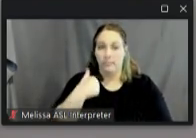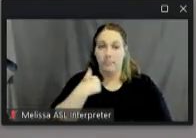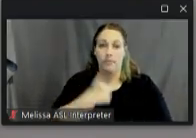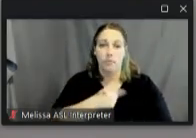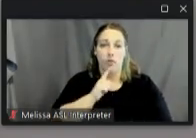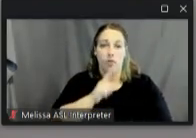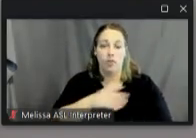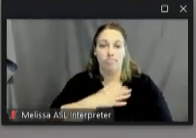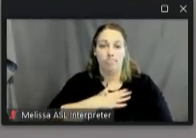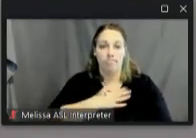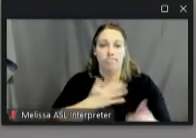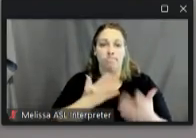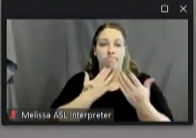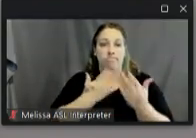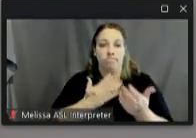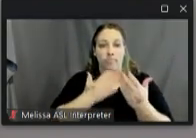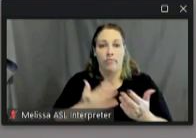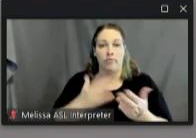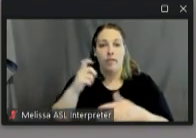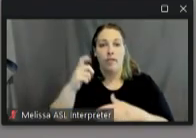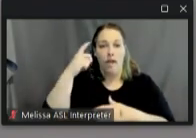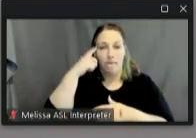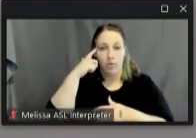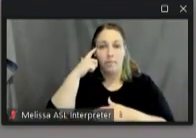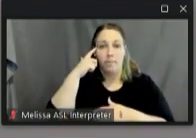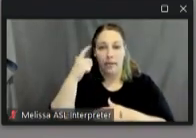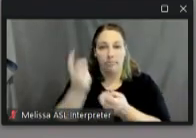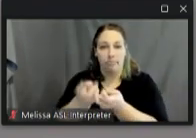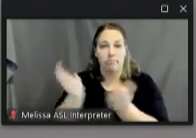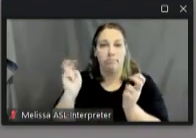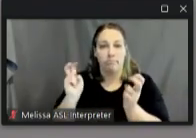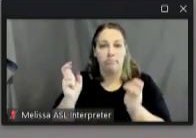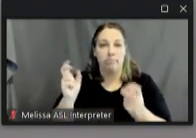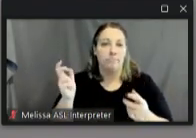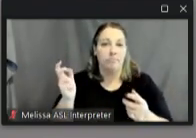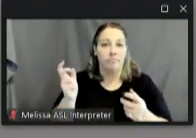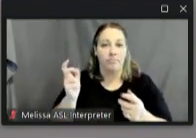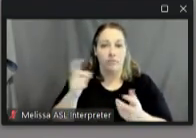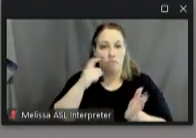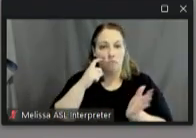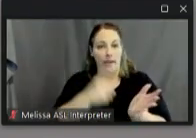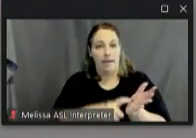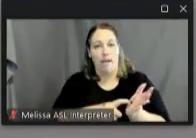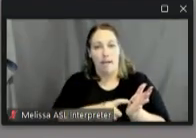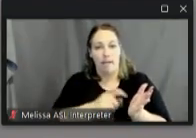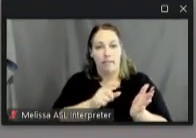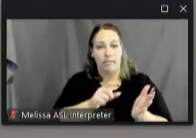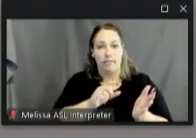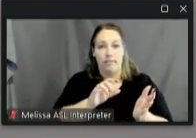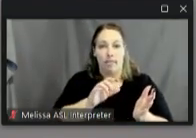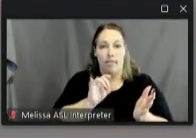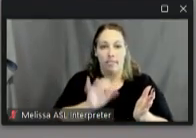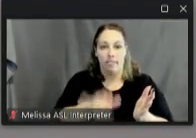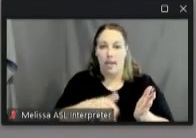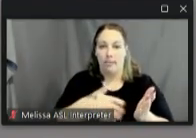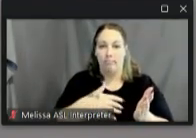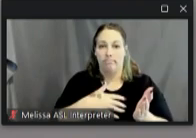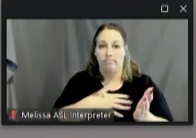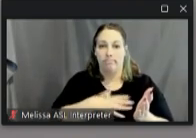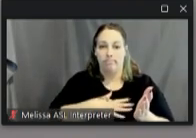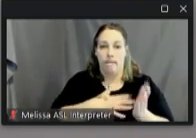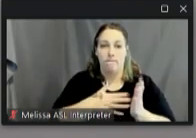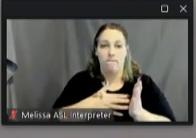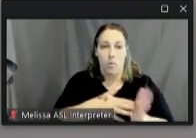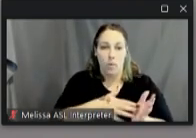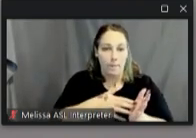vulnerabilidad que viven las niñas y mujeres con discapacidad en nuestro país. Esta es una clara evidencia de la